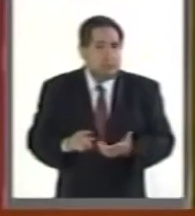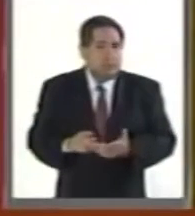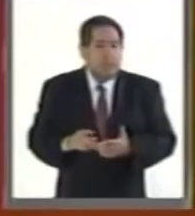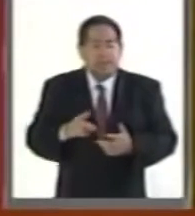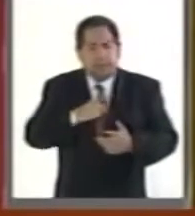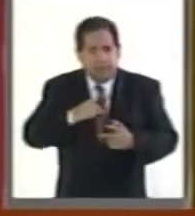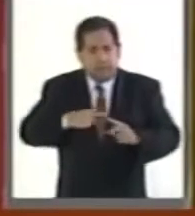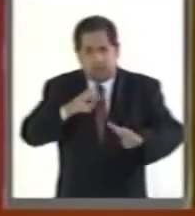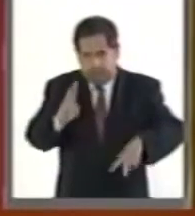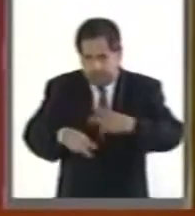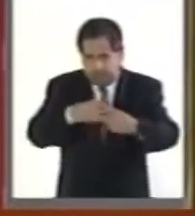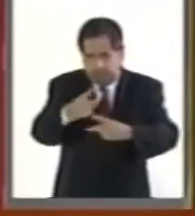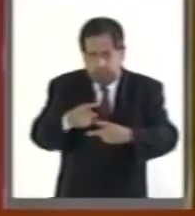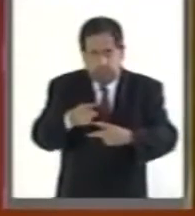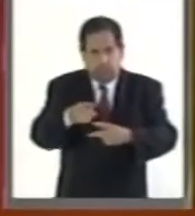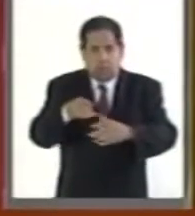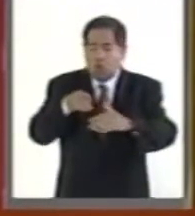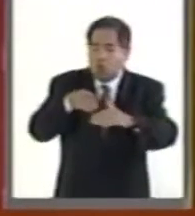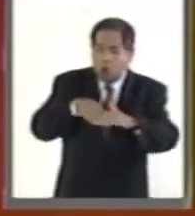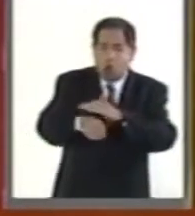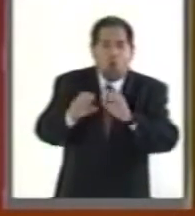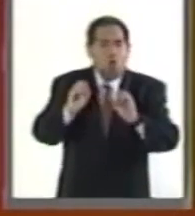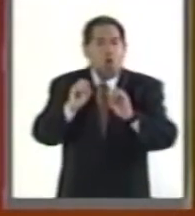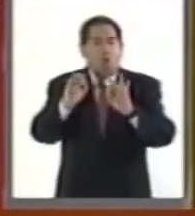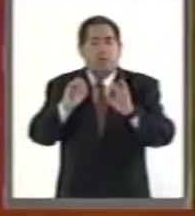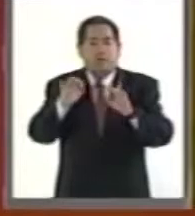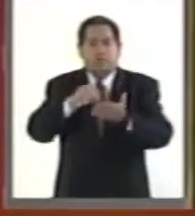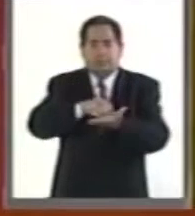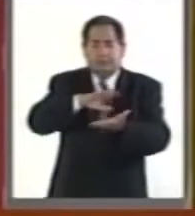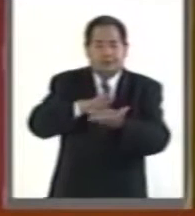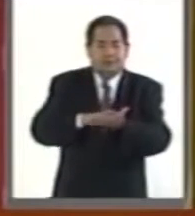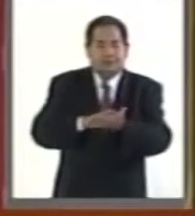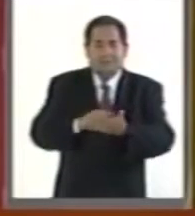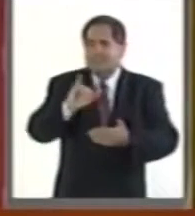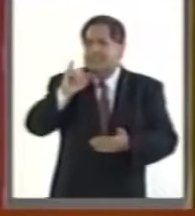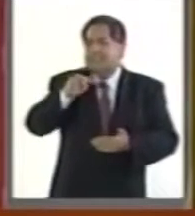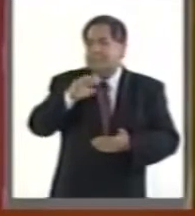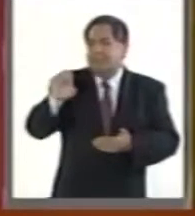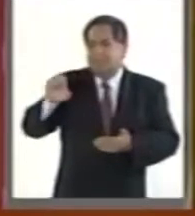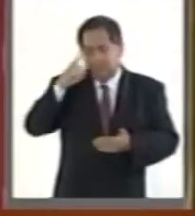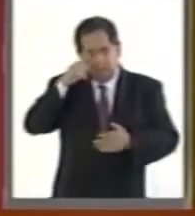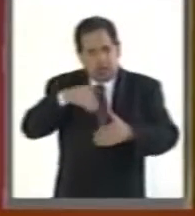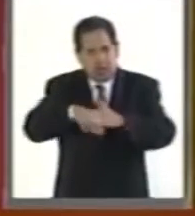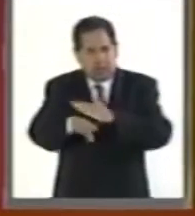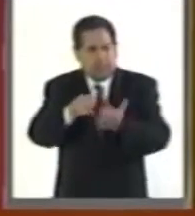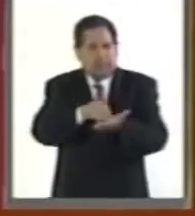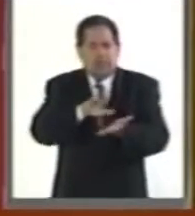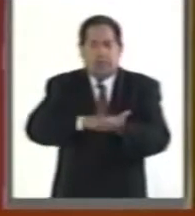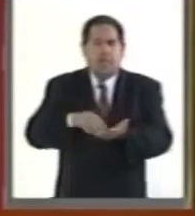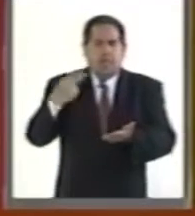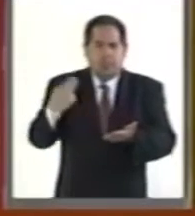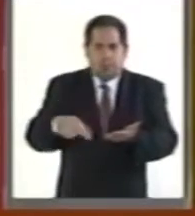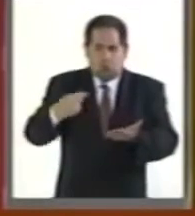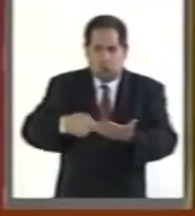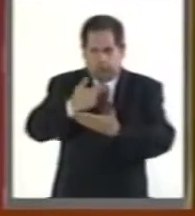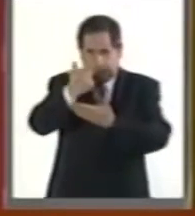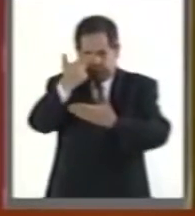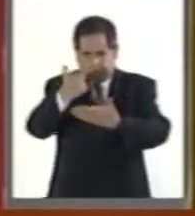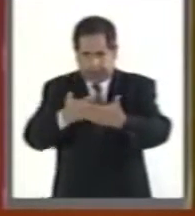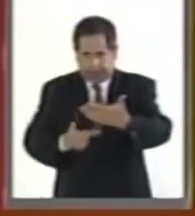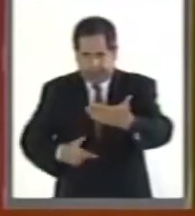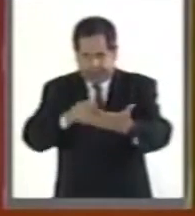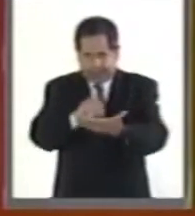acudan a las oficinas del Registro Nacional de Electores a registrarse en el listado